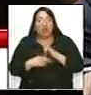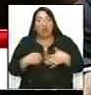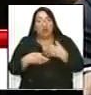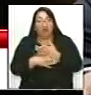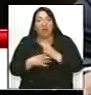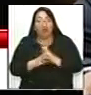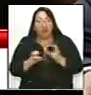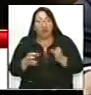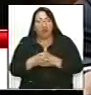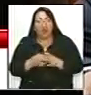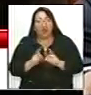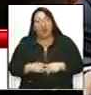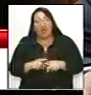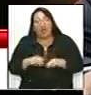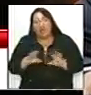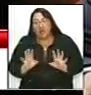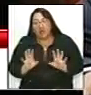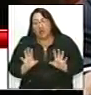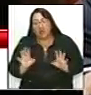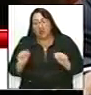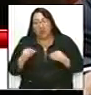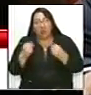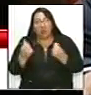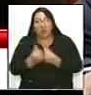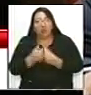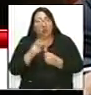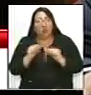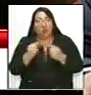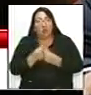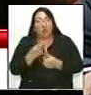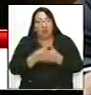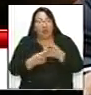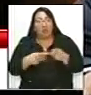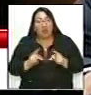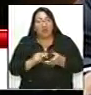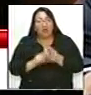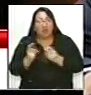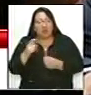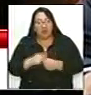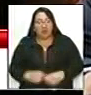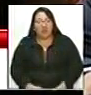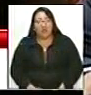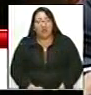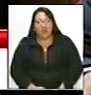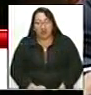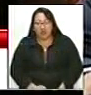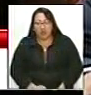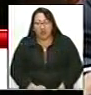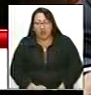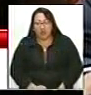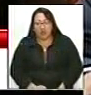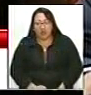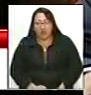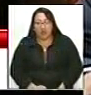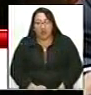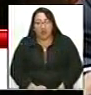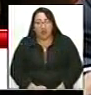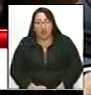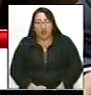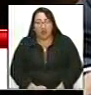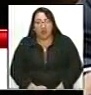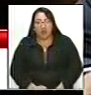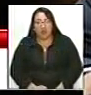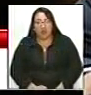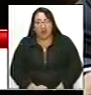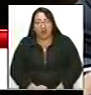formar, tal vez, con una bancada de no agrupados para permitirles participar en comisiones. No se hizo, presidente. Y eso